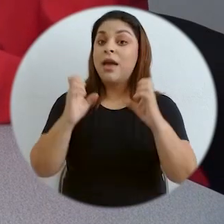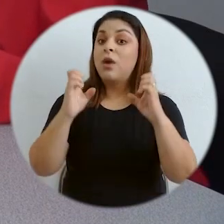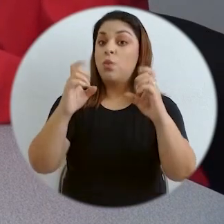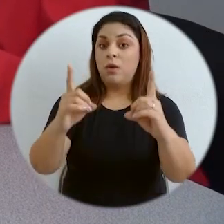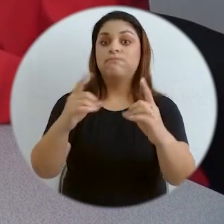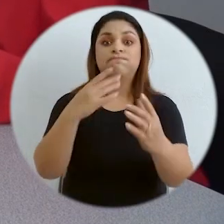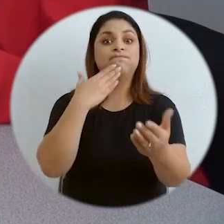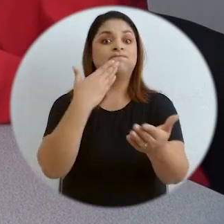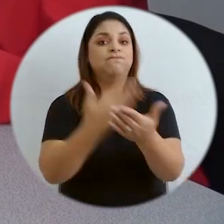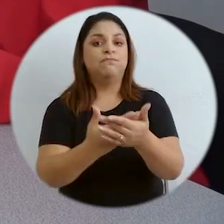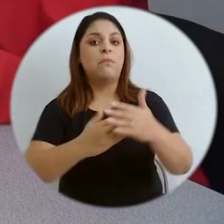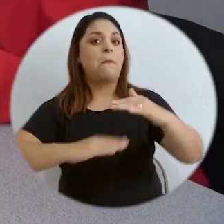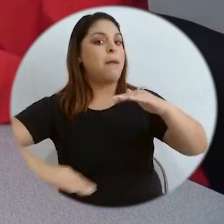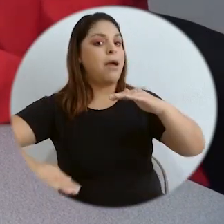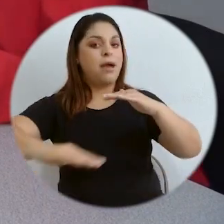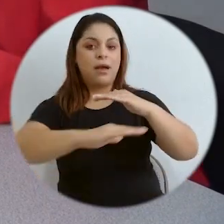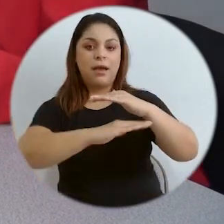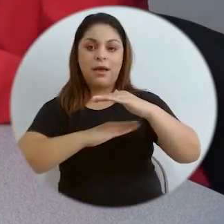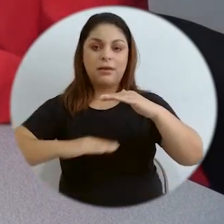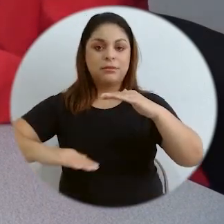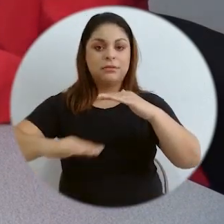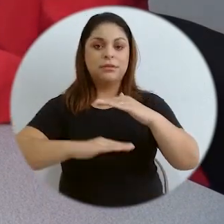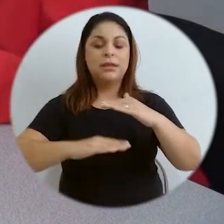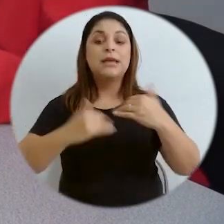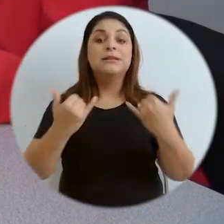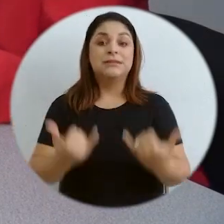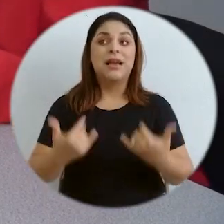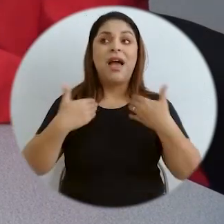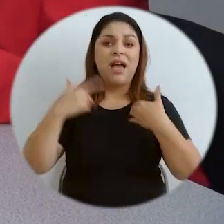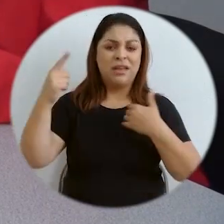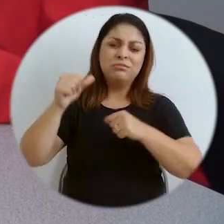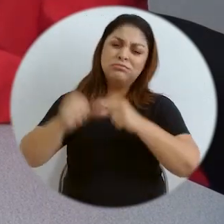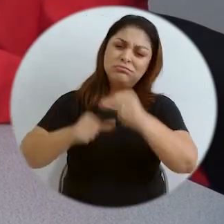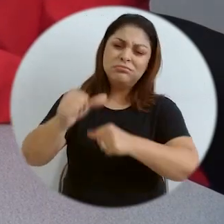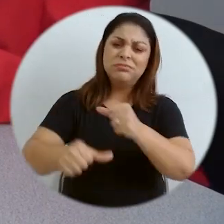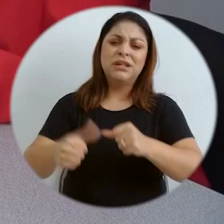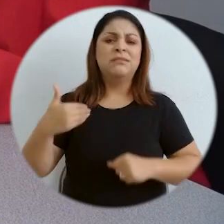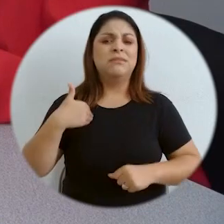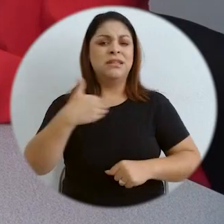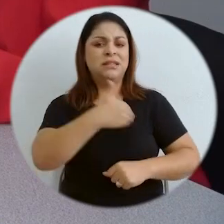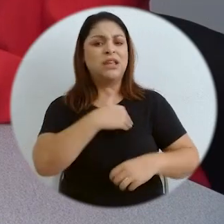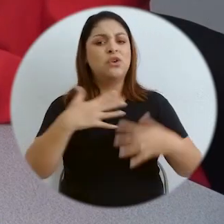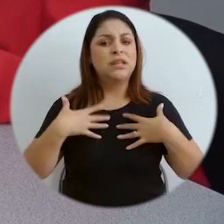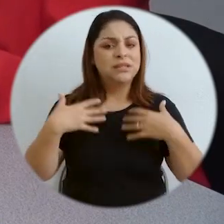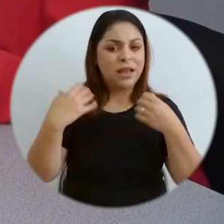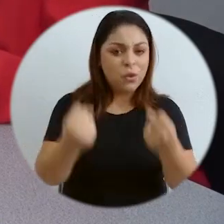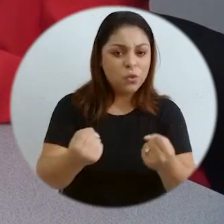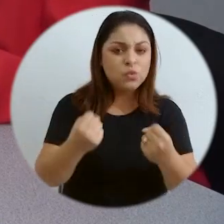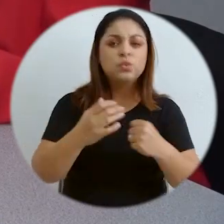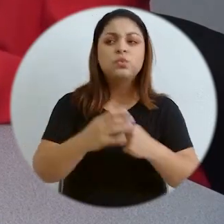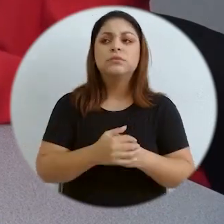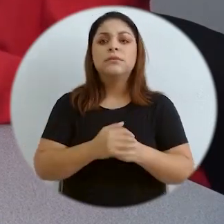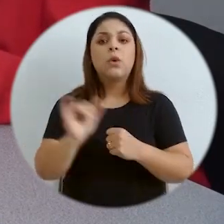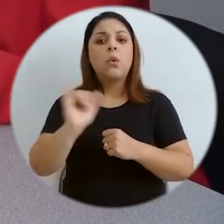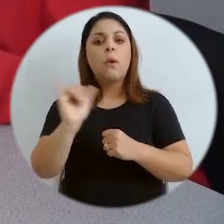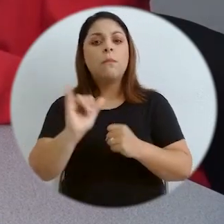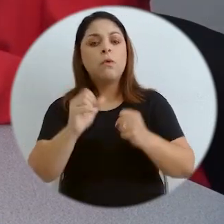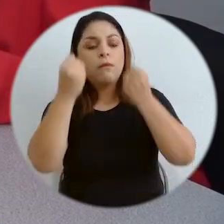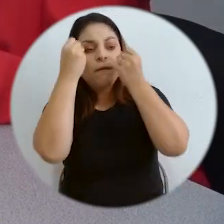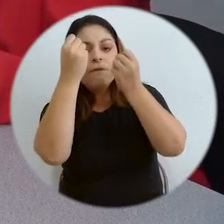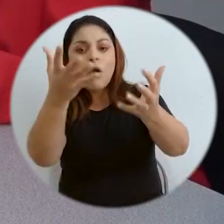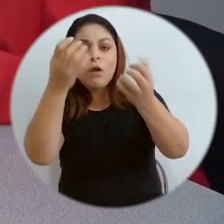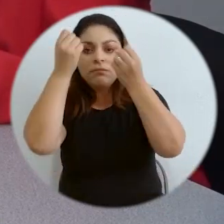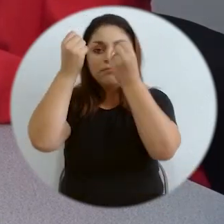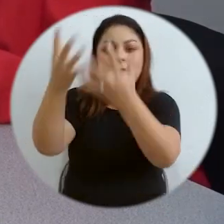que ahora se están haciendo esfuerzos muy importantes a nivel del Ministerio de Salud, ¿verdad? De promover un